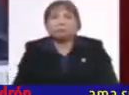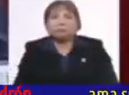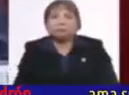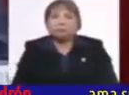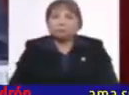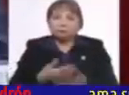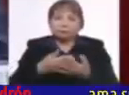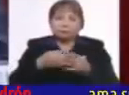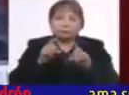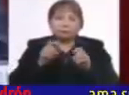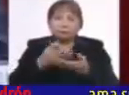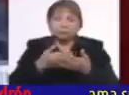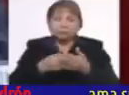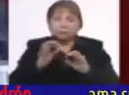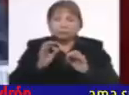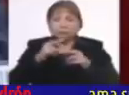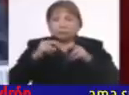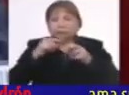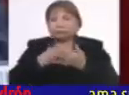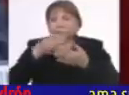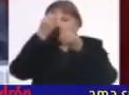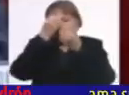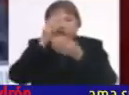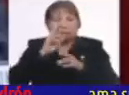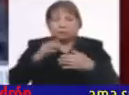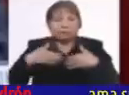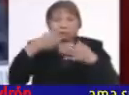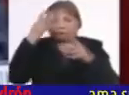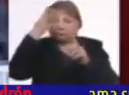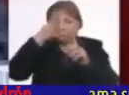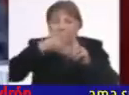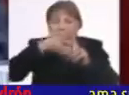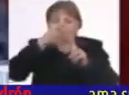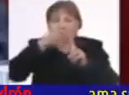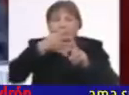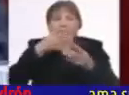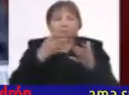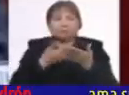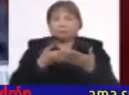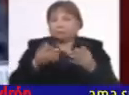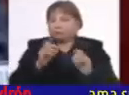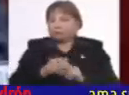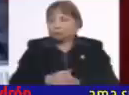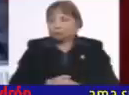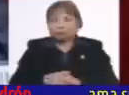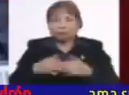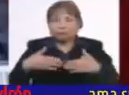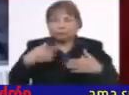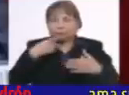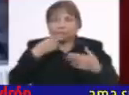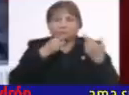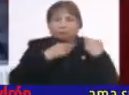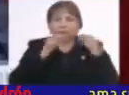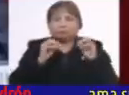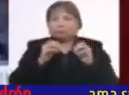iba a revisar y posteriormente le informe que no cumplía con el perfil y que por lo tanto no podía ser